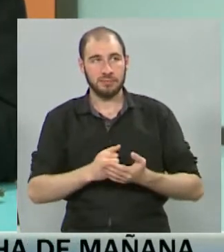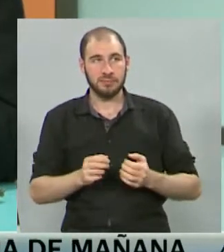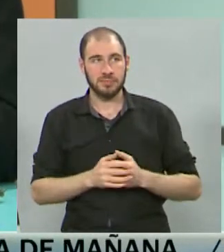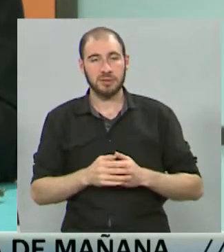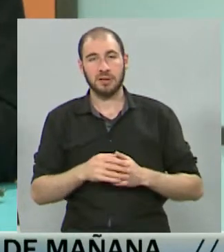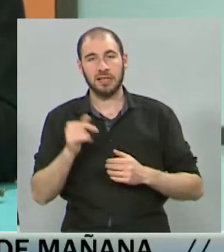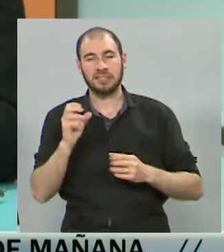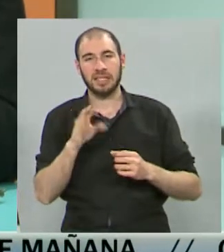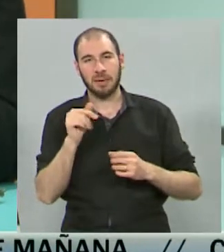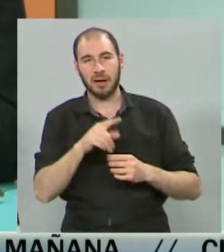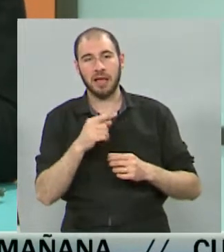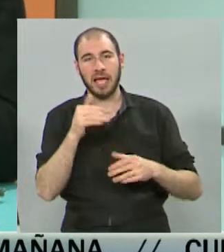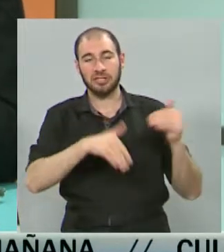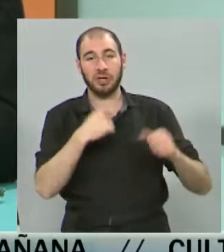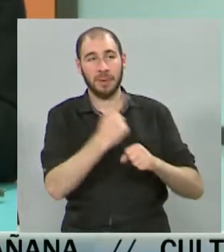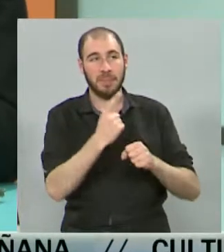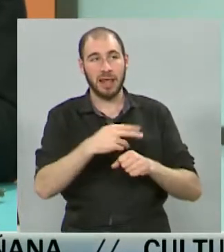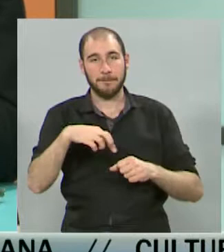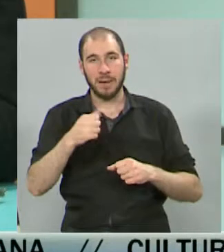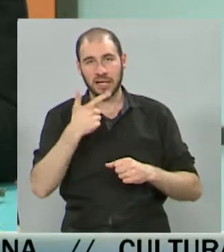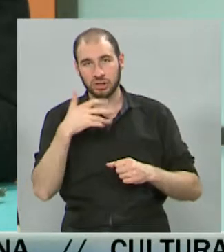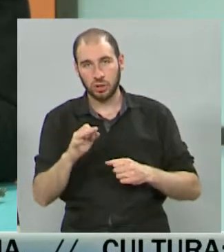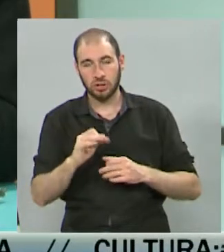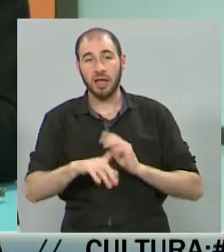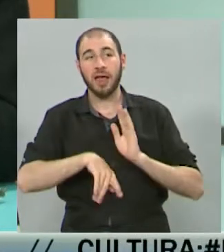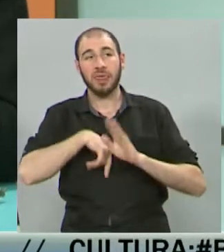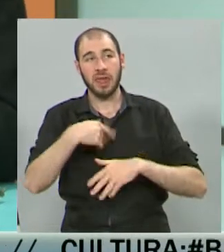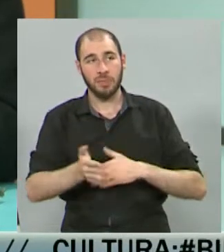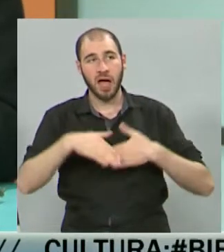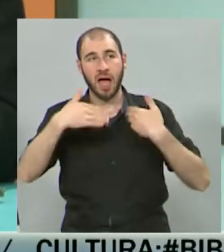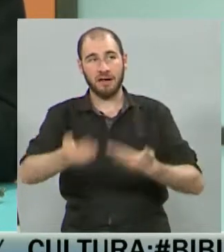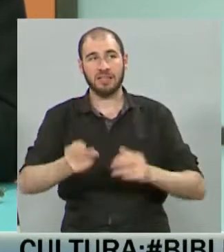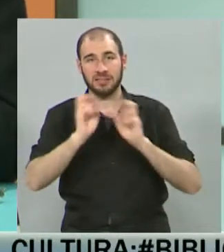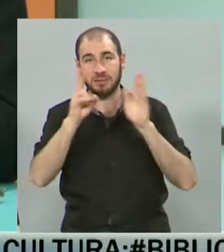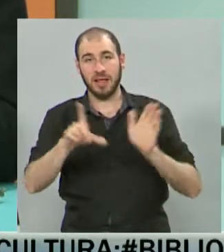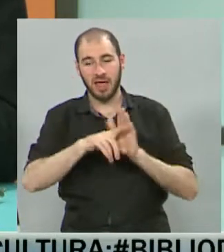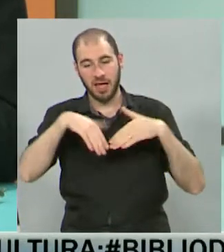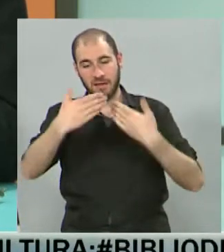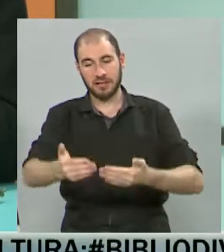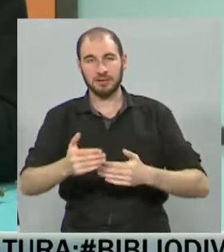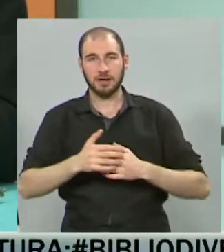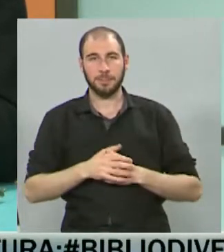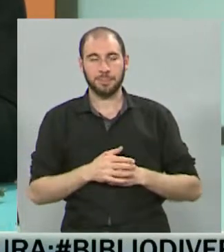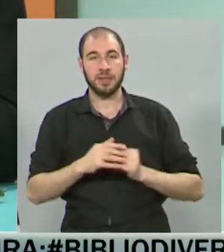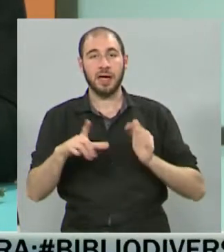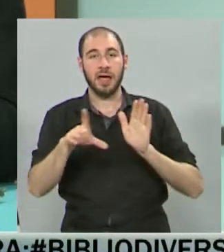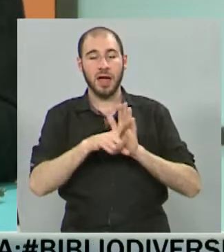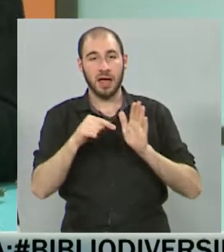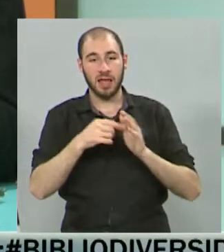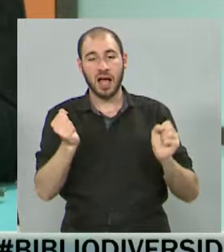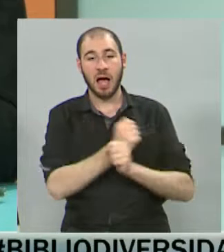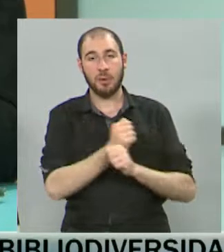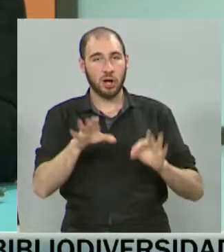las famosas primarias, las PASO, y se avanzó con el tema de la ley. La ley ya tiene